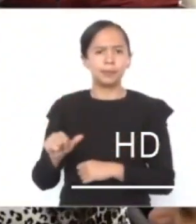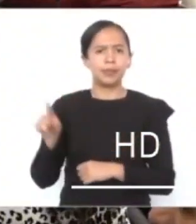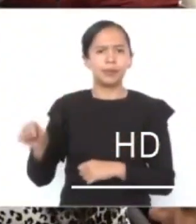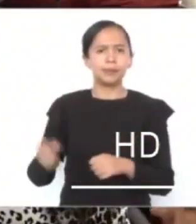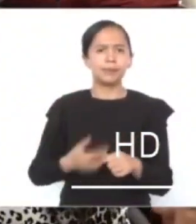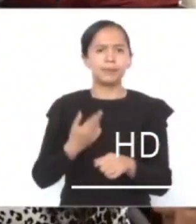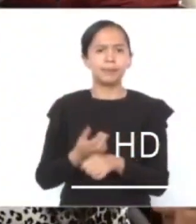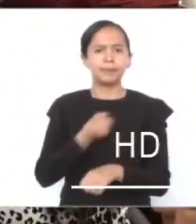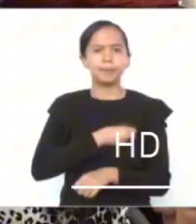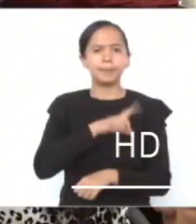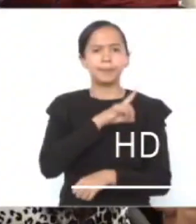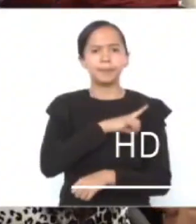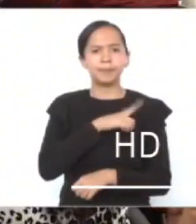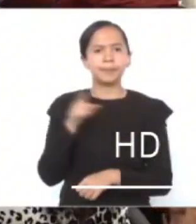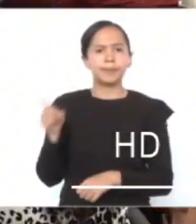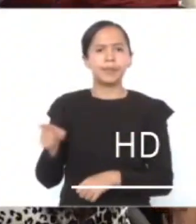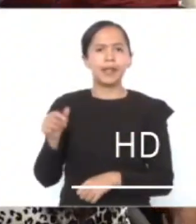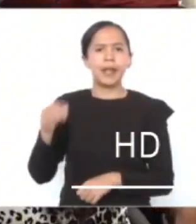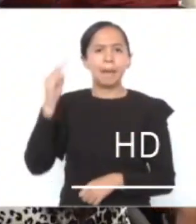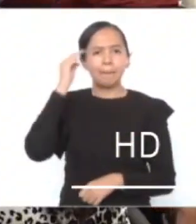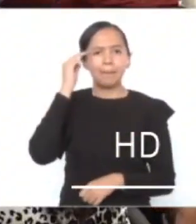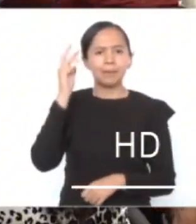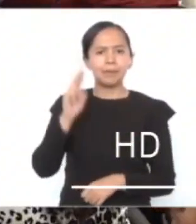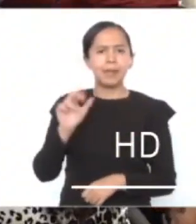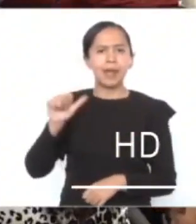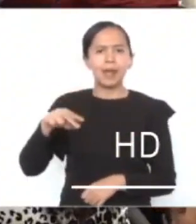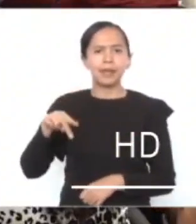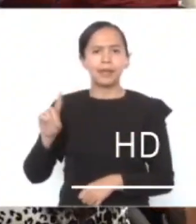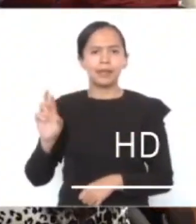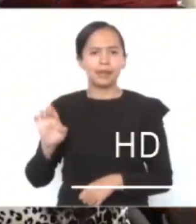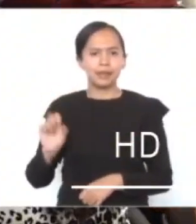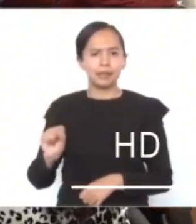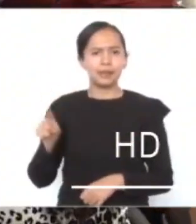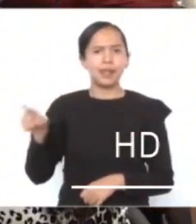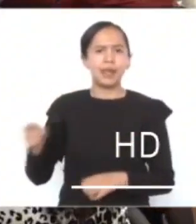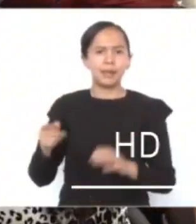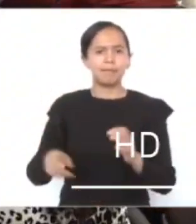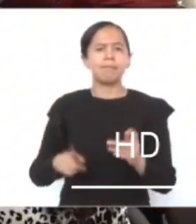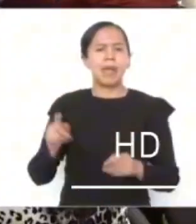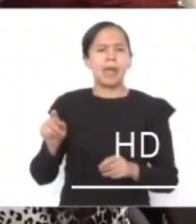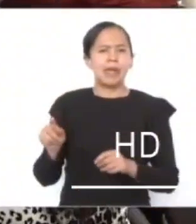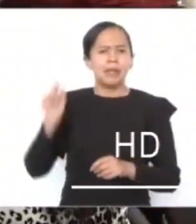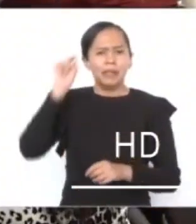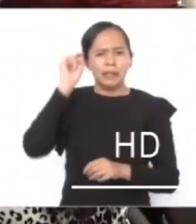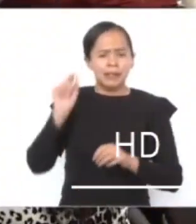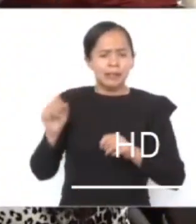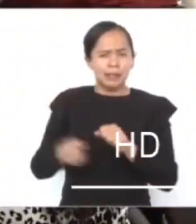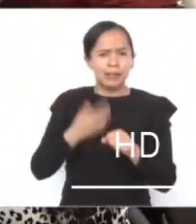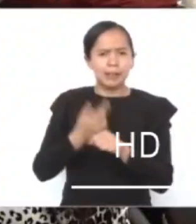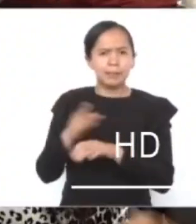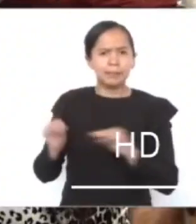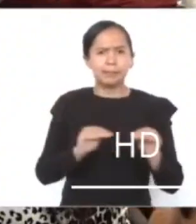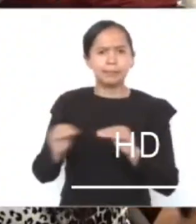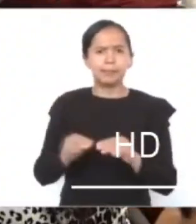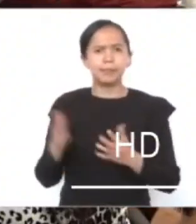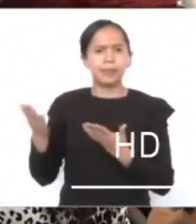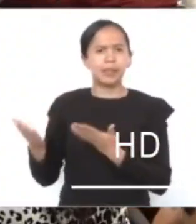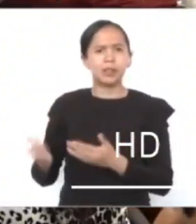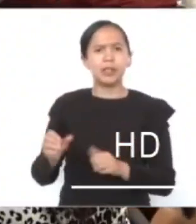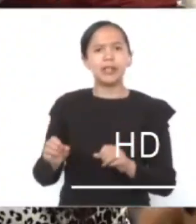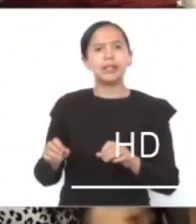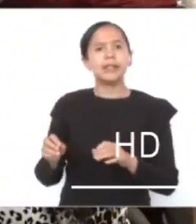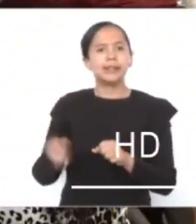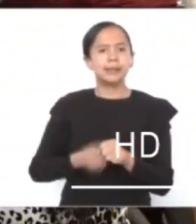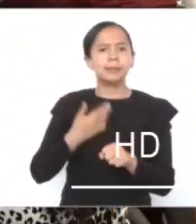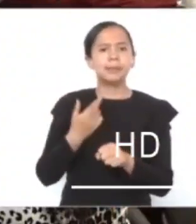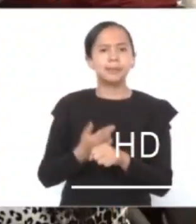secretaria de Salud, maestro Andrés Layuz Loaesa, secretario de Movilidad, maestro Jesús Antonio Esteba Medina, secretario de Obras